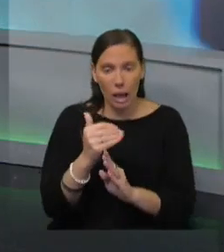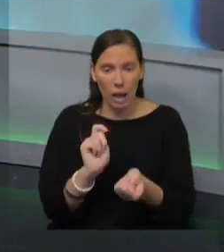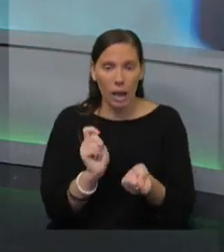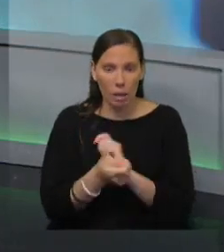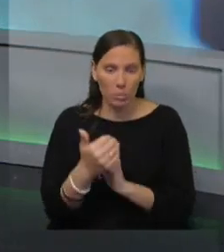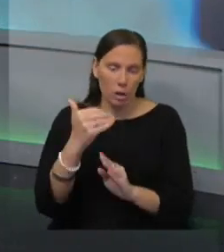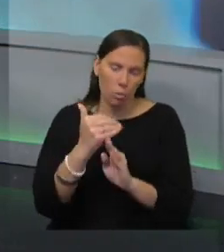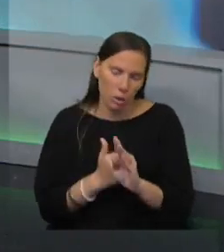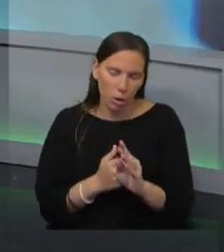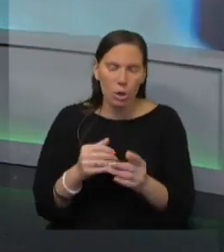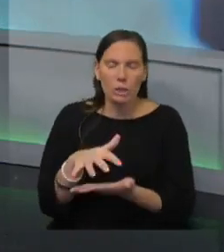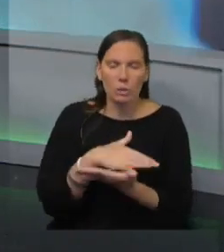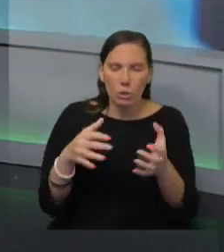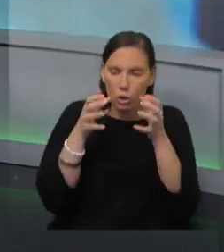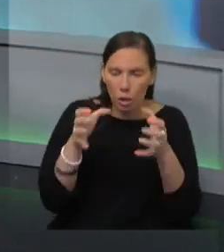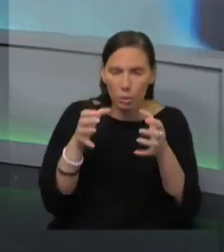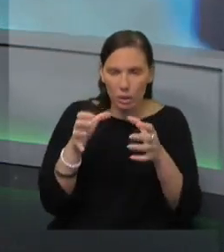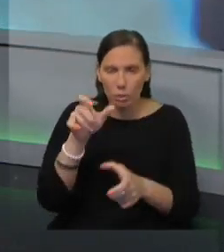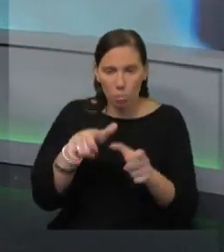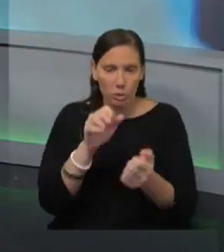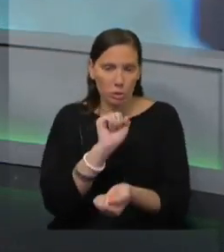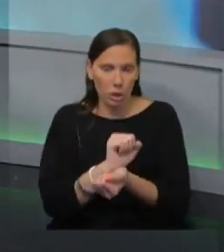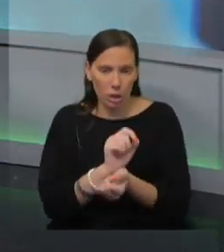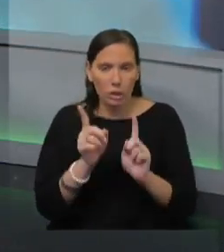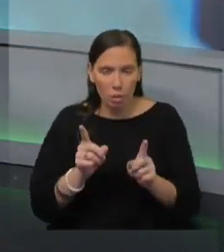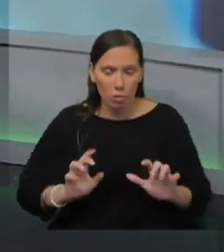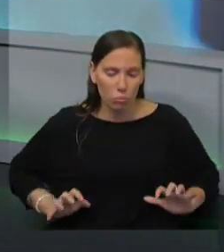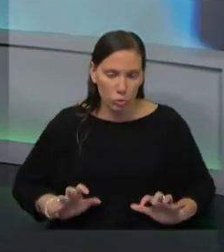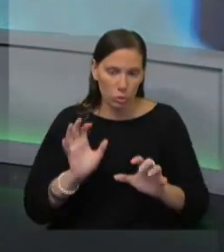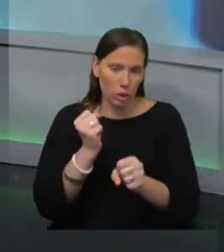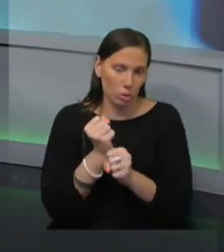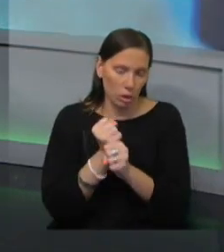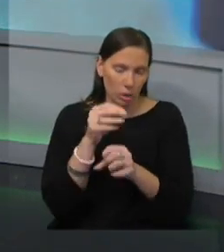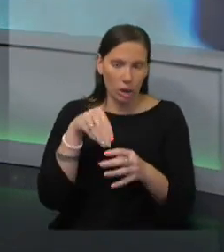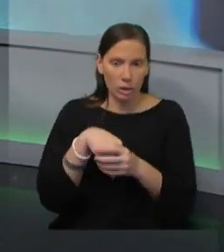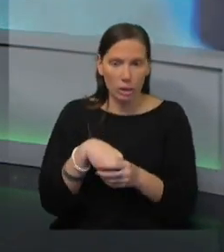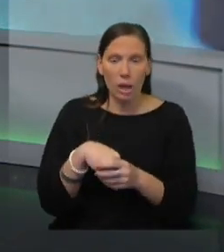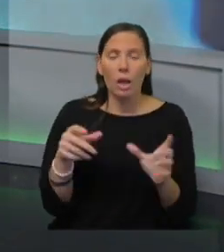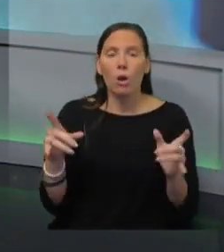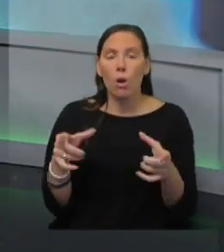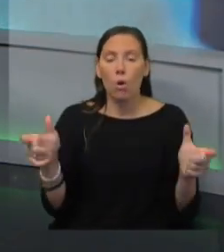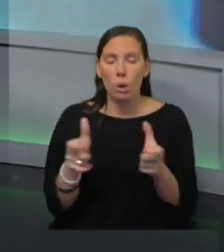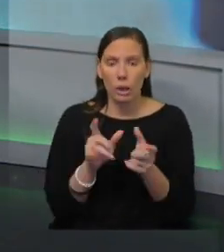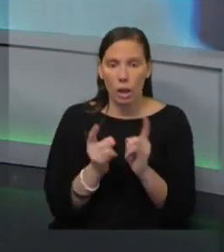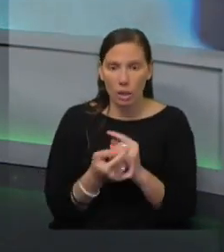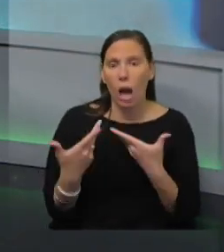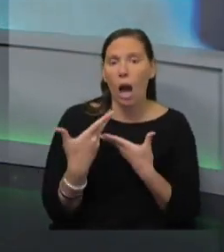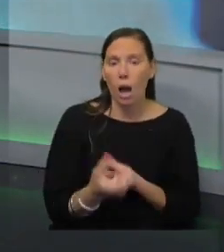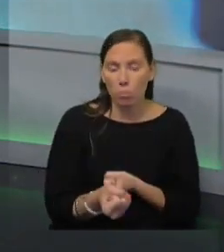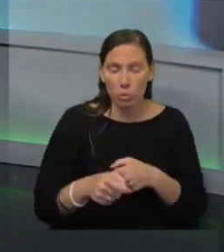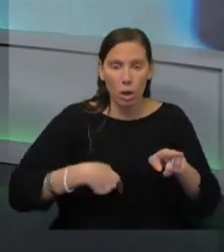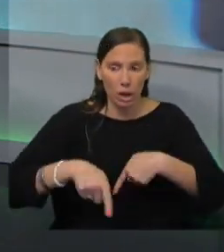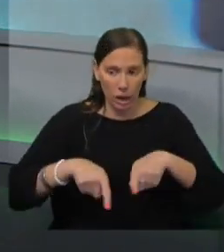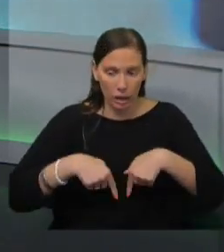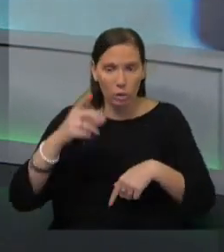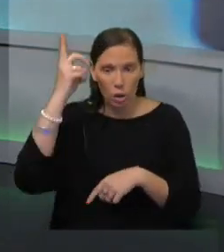de riesgo para personas privadas de libertad y funcionarios de cárceles la moción de la bancada oficialista incluyó un respaldo a la gestión la